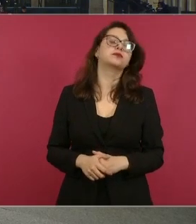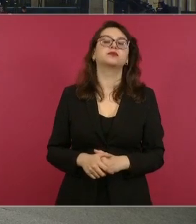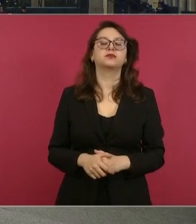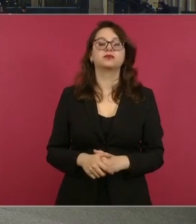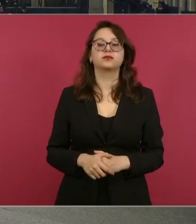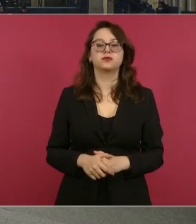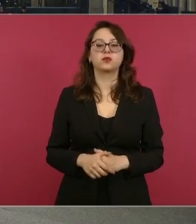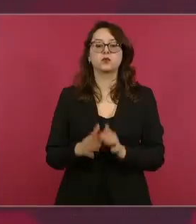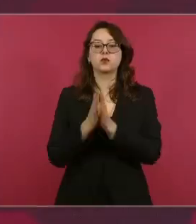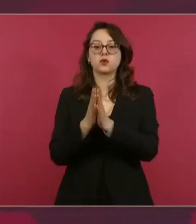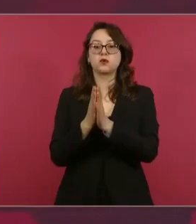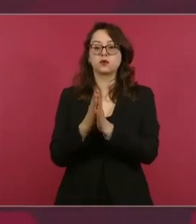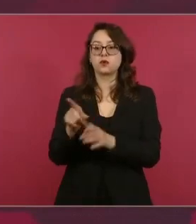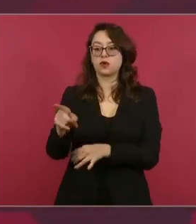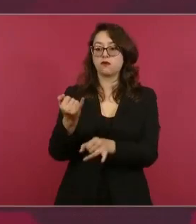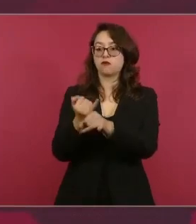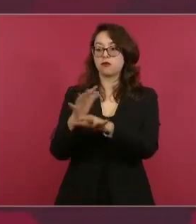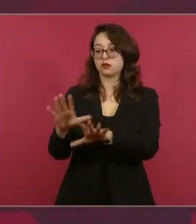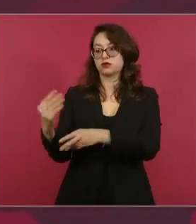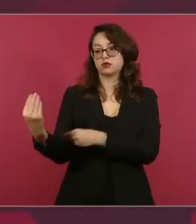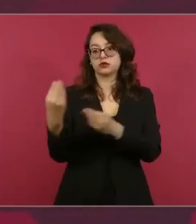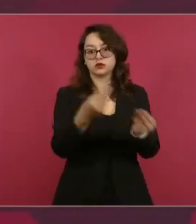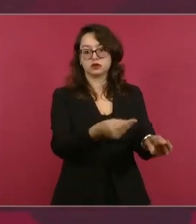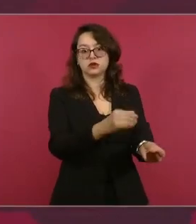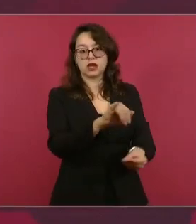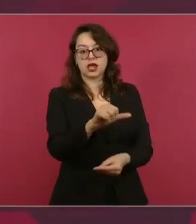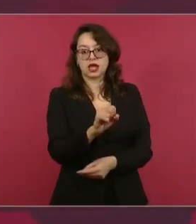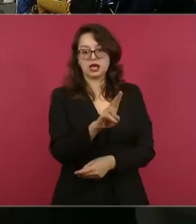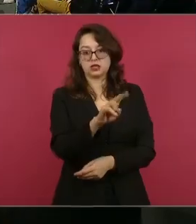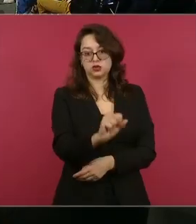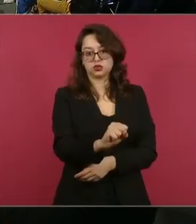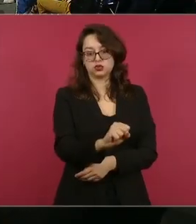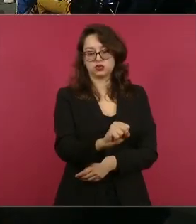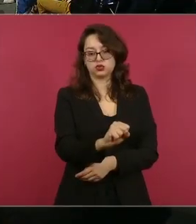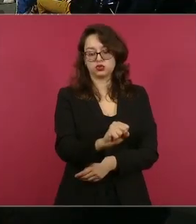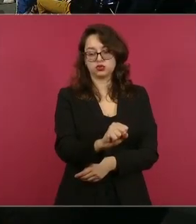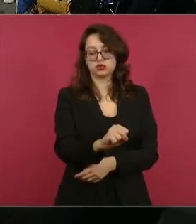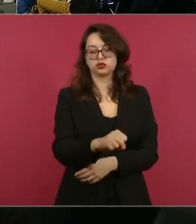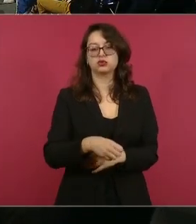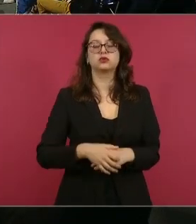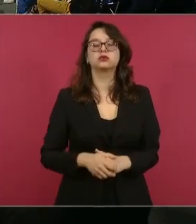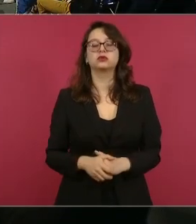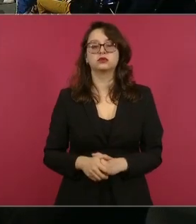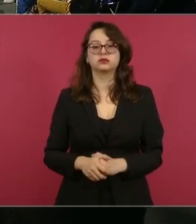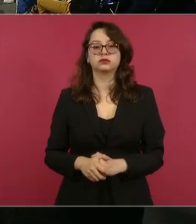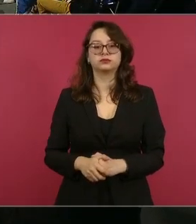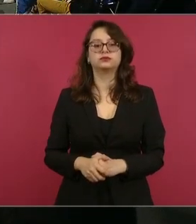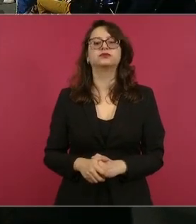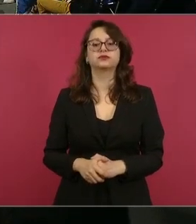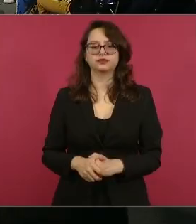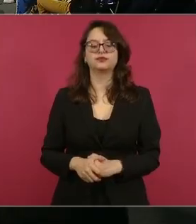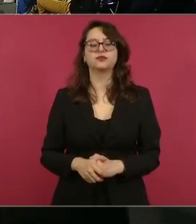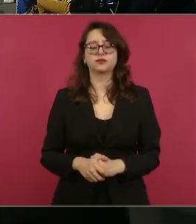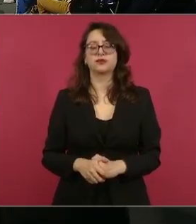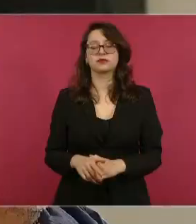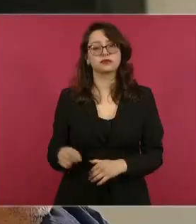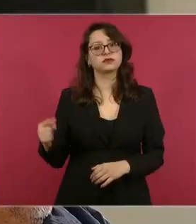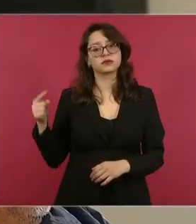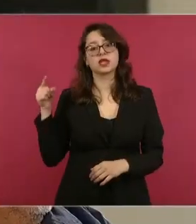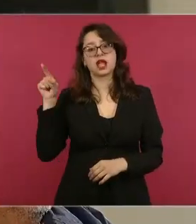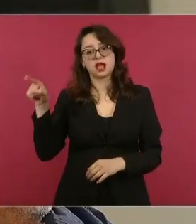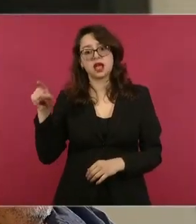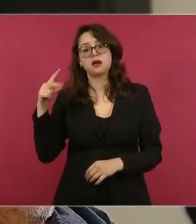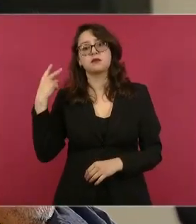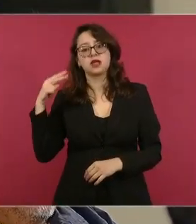finalmente… Con Jesús, ¿no? Sí, ellos ya inclusive también dieron a las autoridades, a